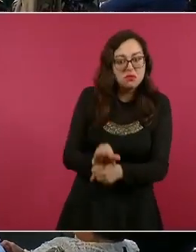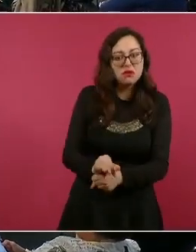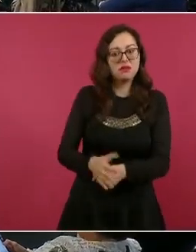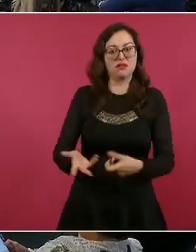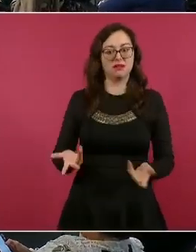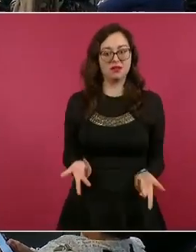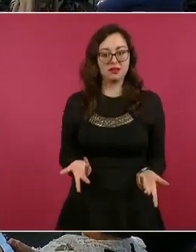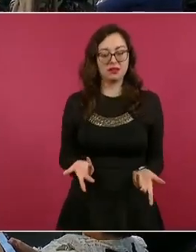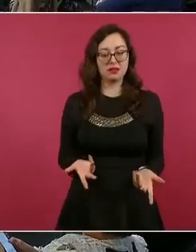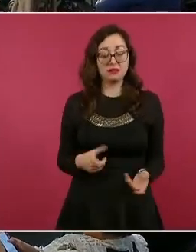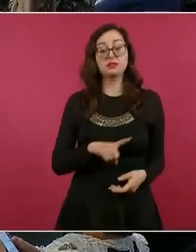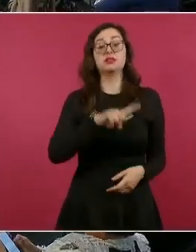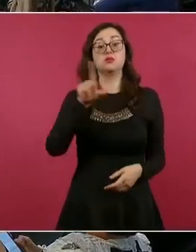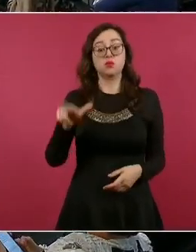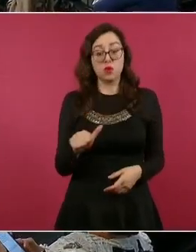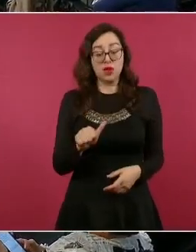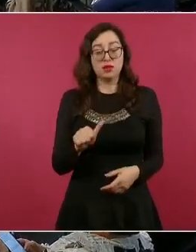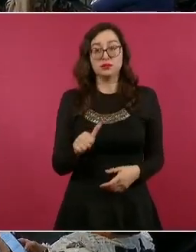la OEA,